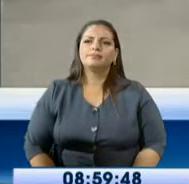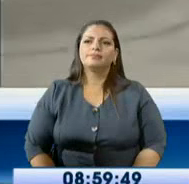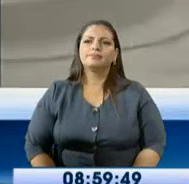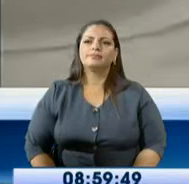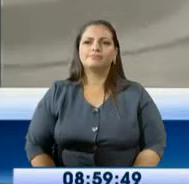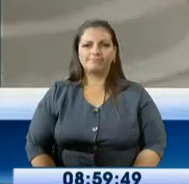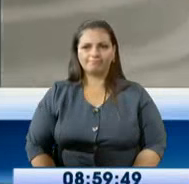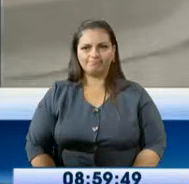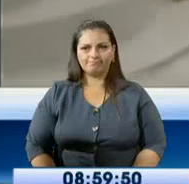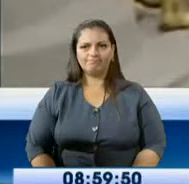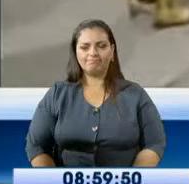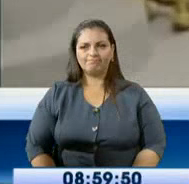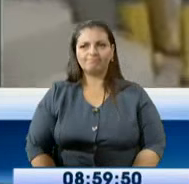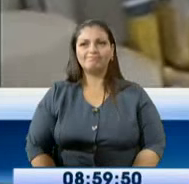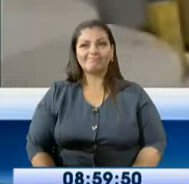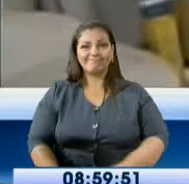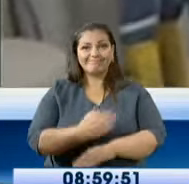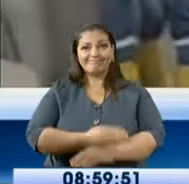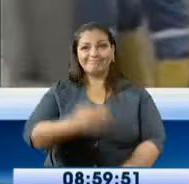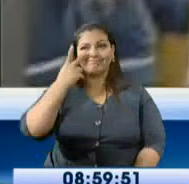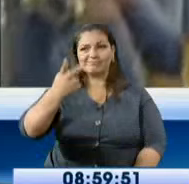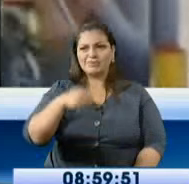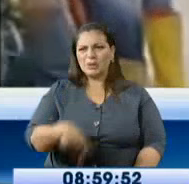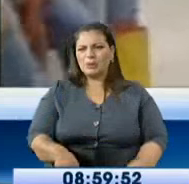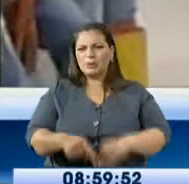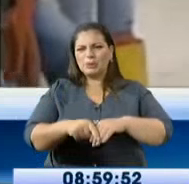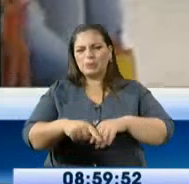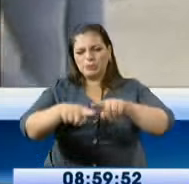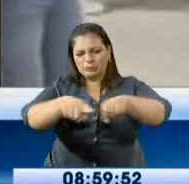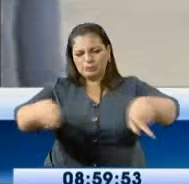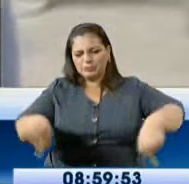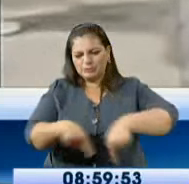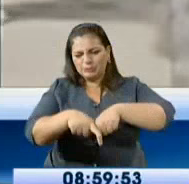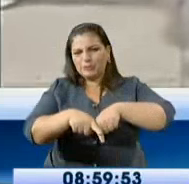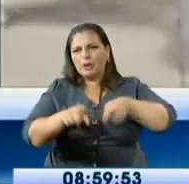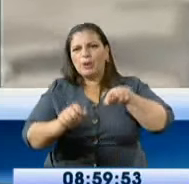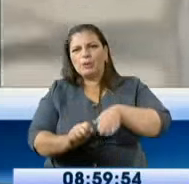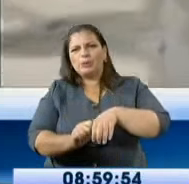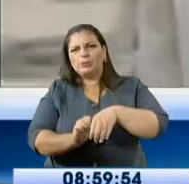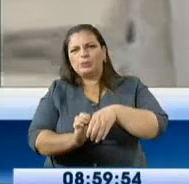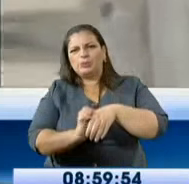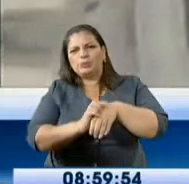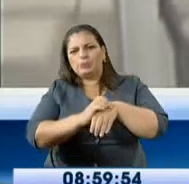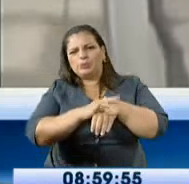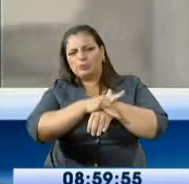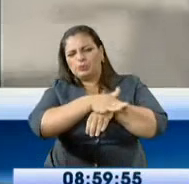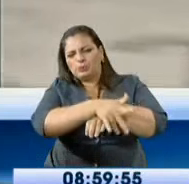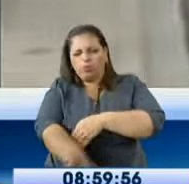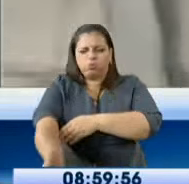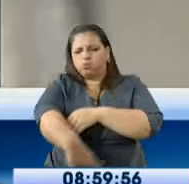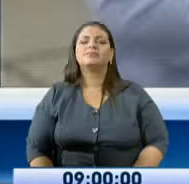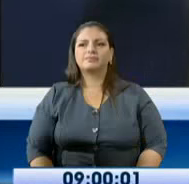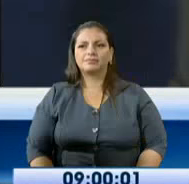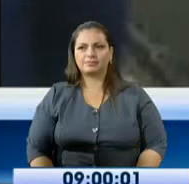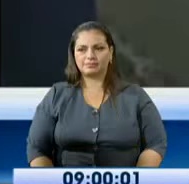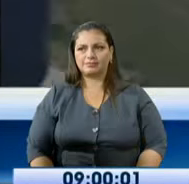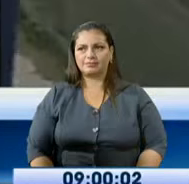acá. La que justamente colinda con una vivienda que tuvo que ser dejada por el señor propietario de